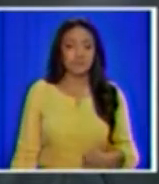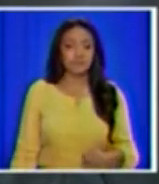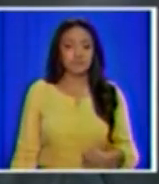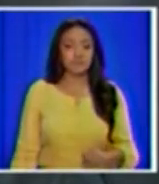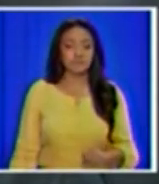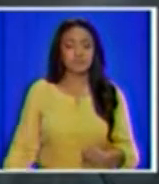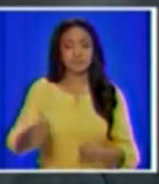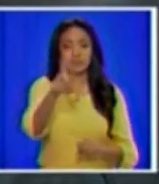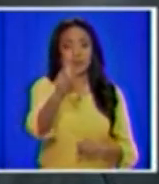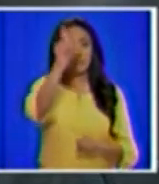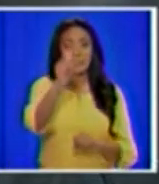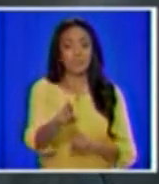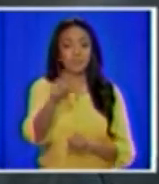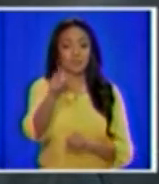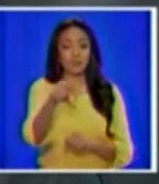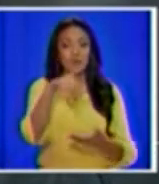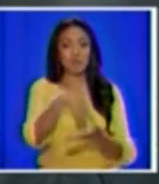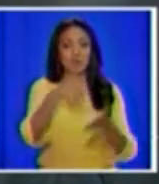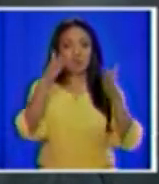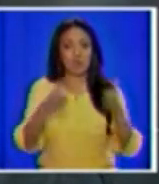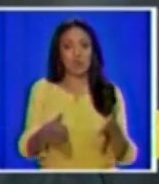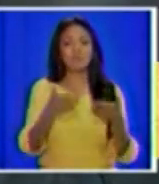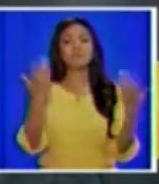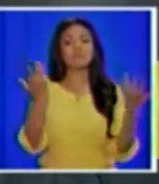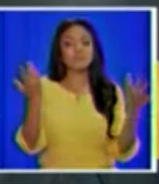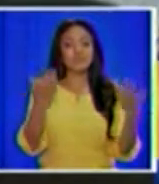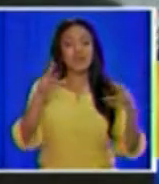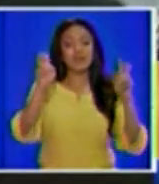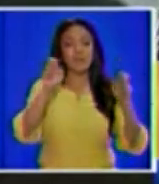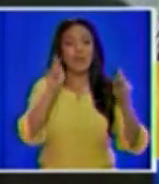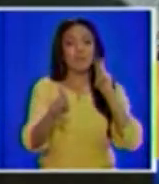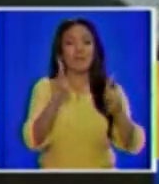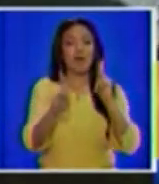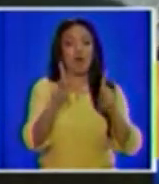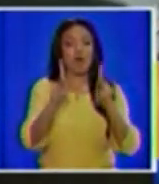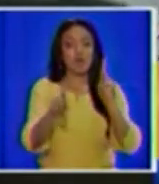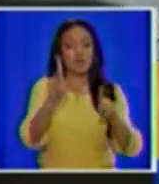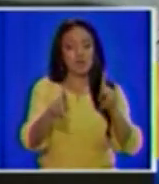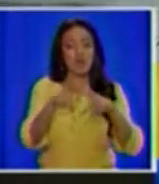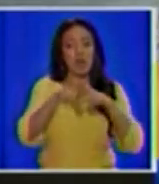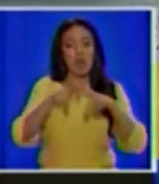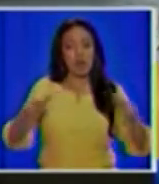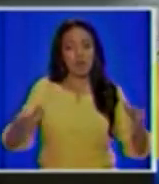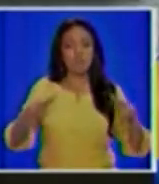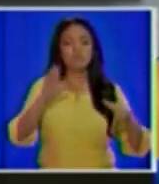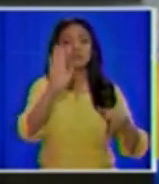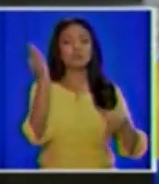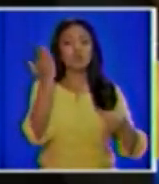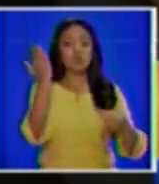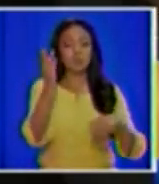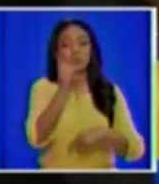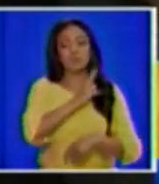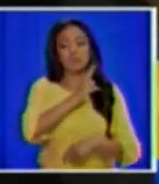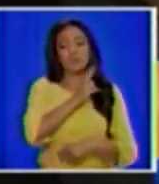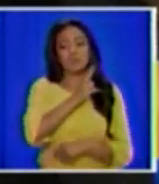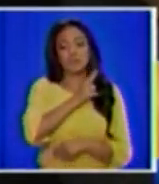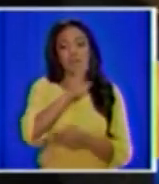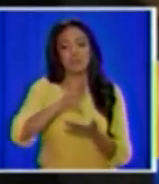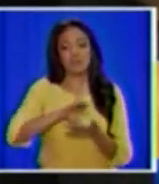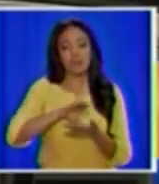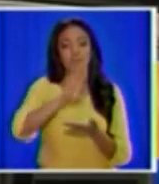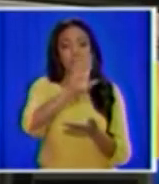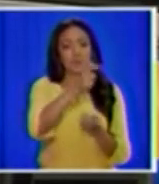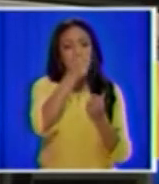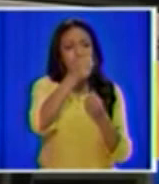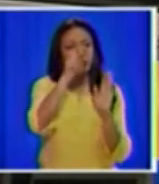Ella es Carla Terranova, estudiante becaria de la carrera de Pedagogía de la Lengua y la Literatura en la Universidad Central. Por sus méritos